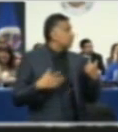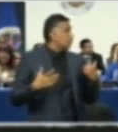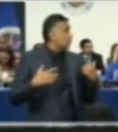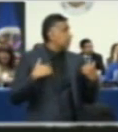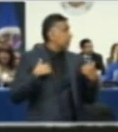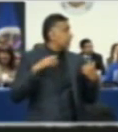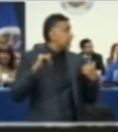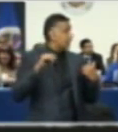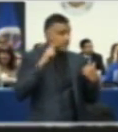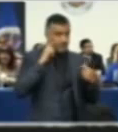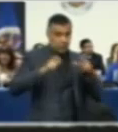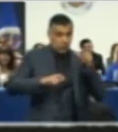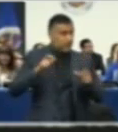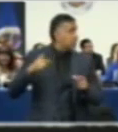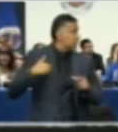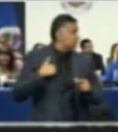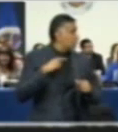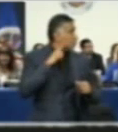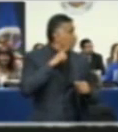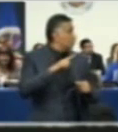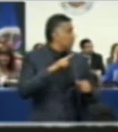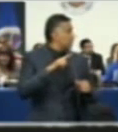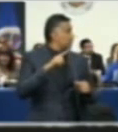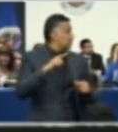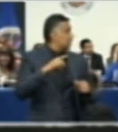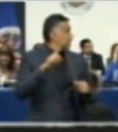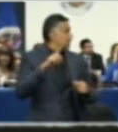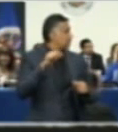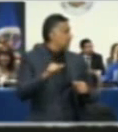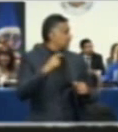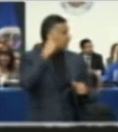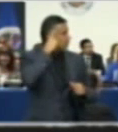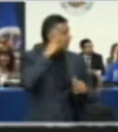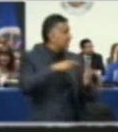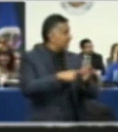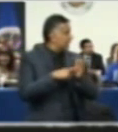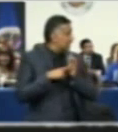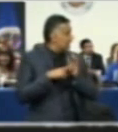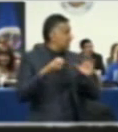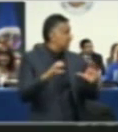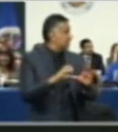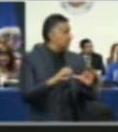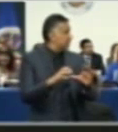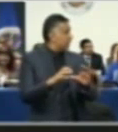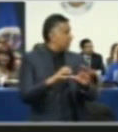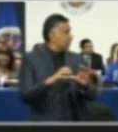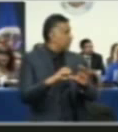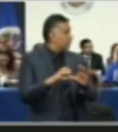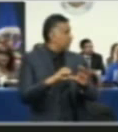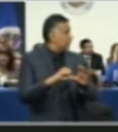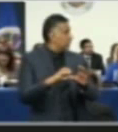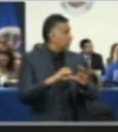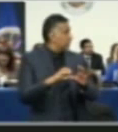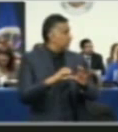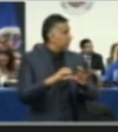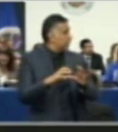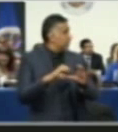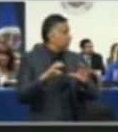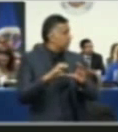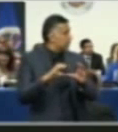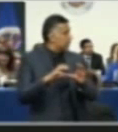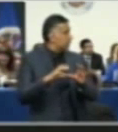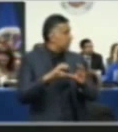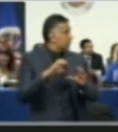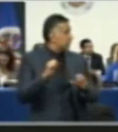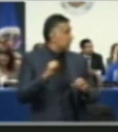caso de personas que tengan una discapacidad intelectual, necesariamente se va a requerir el certificado de... la sentencia